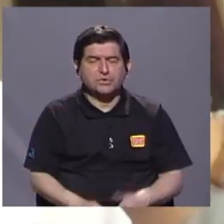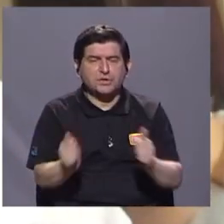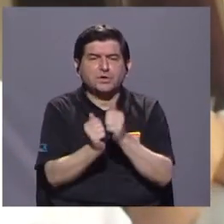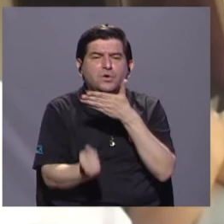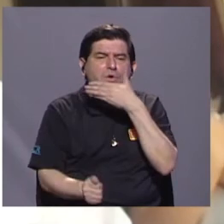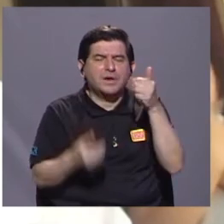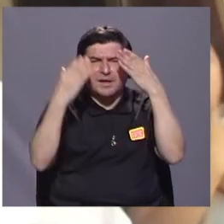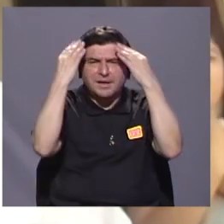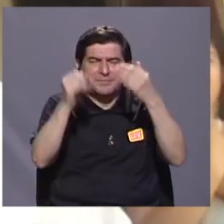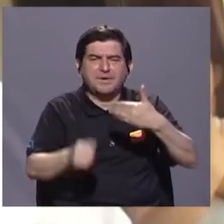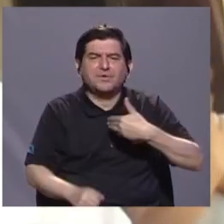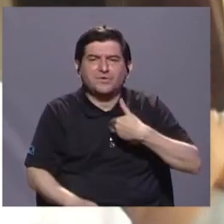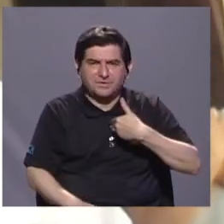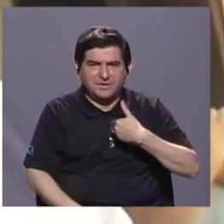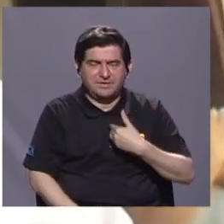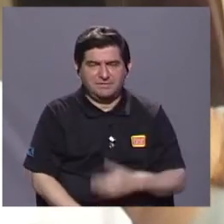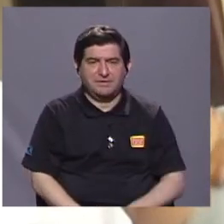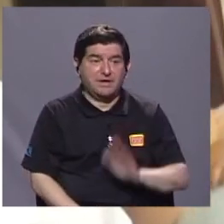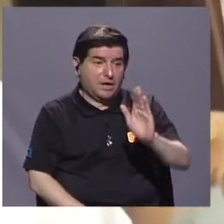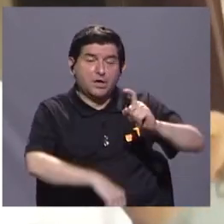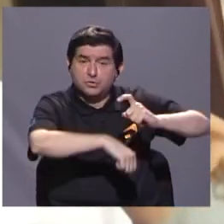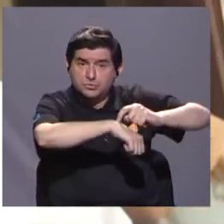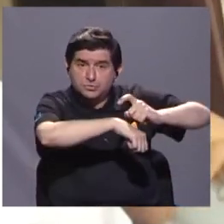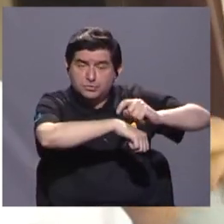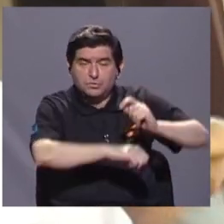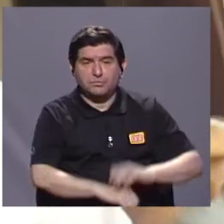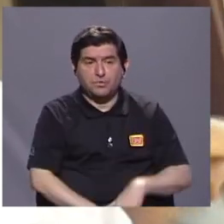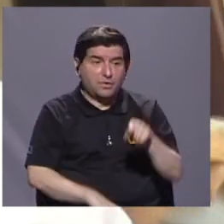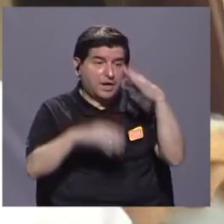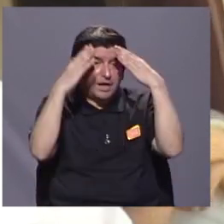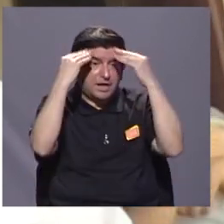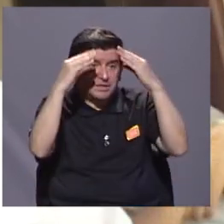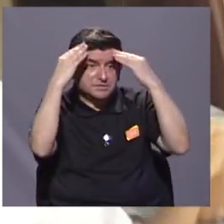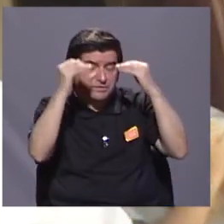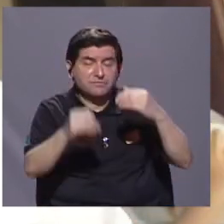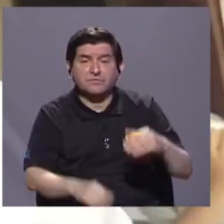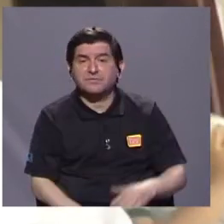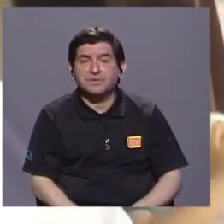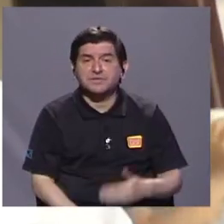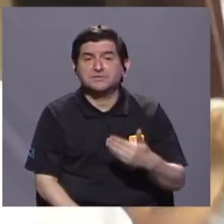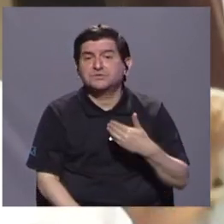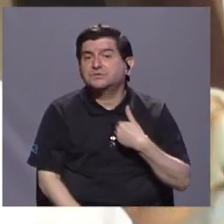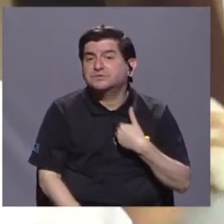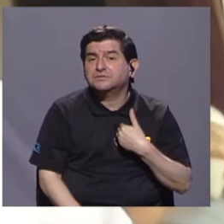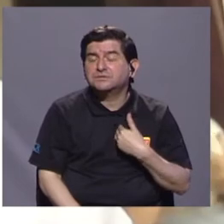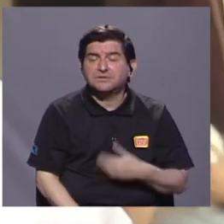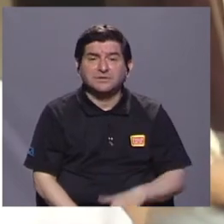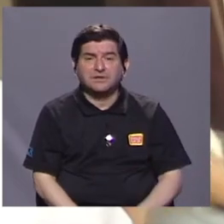información disponible que teníamos, y esa información disponible que teníamos nos hacía